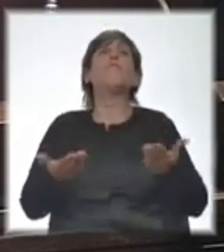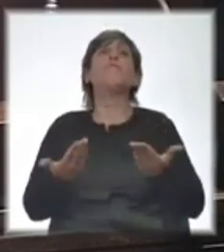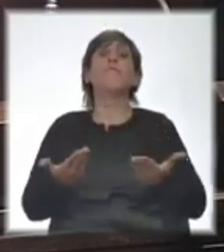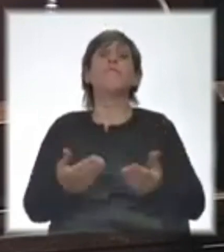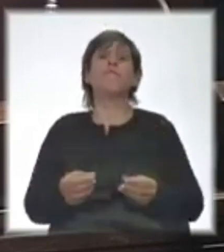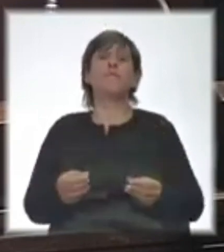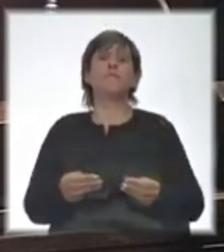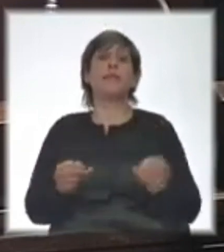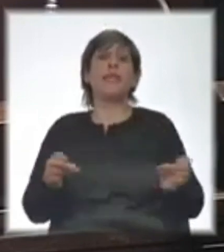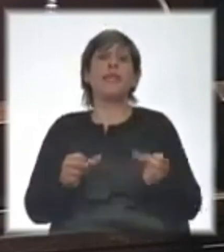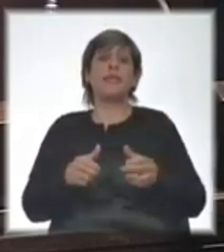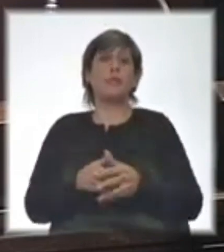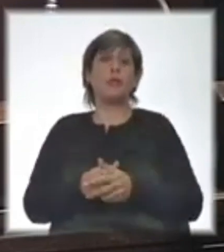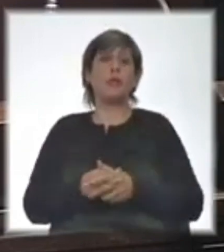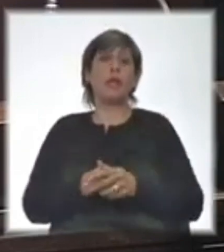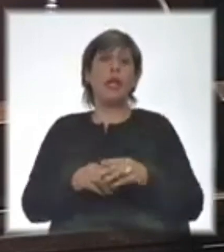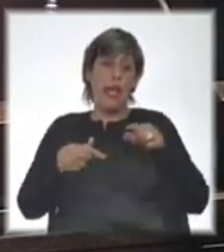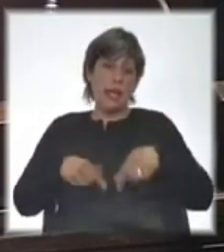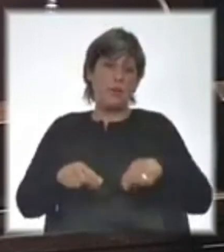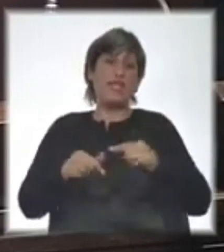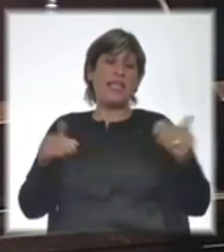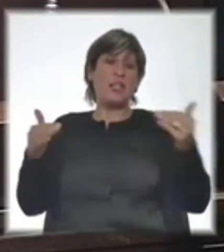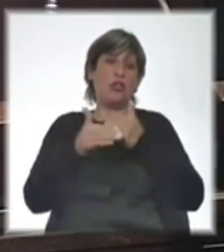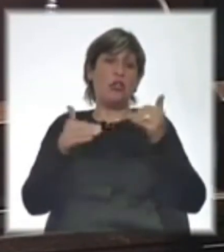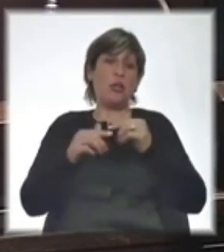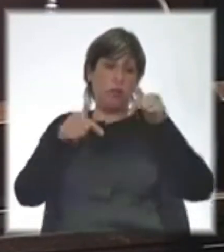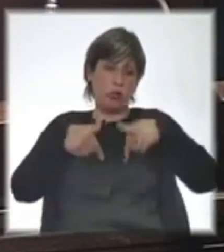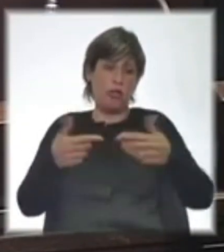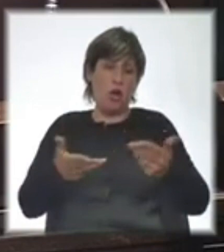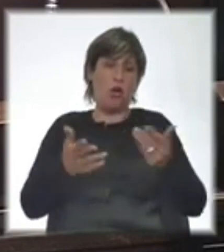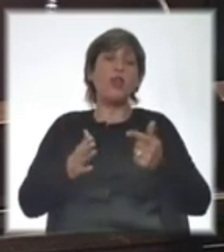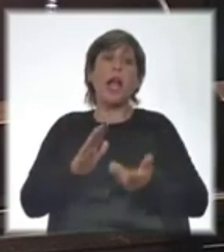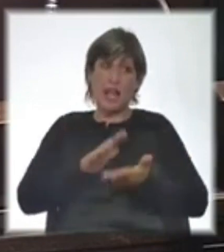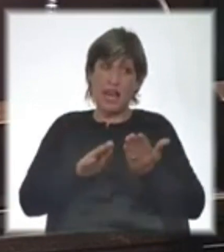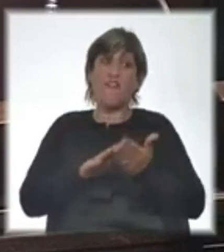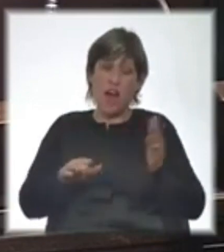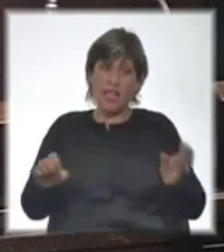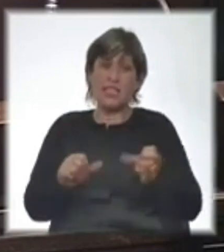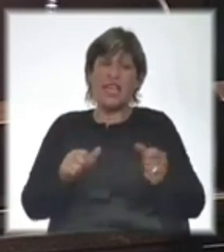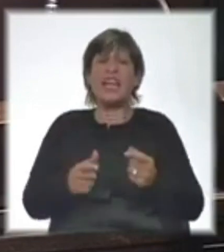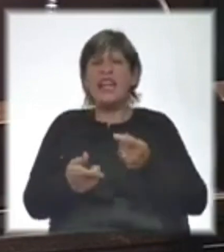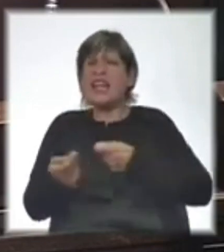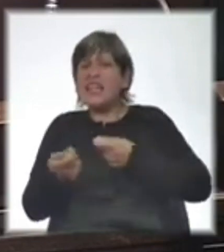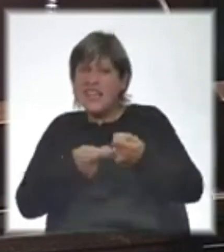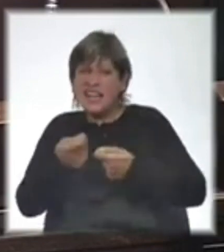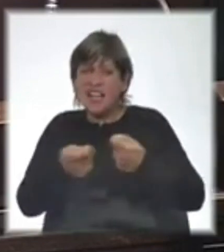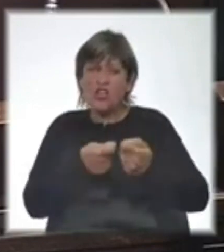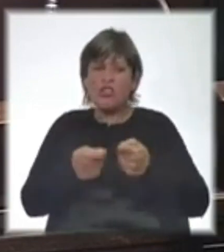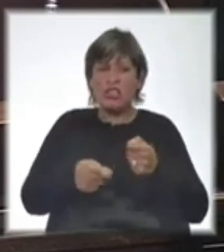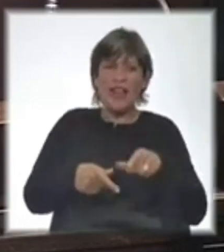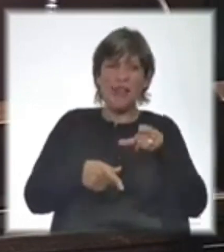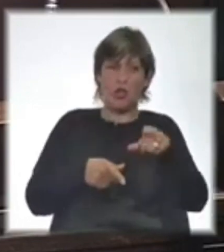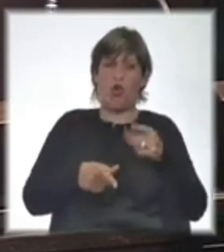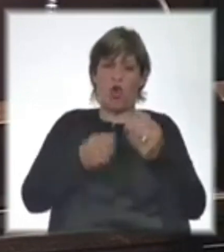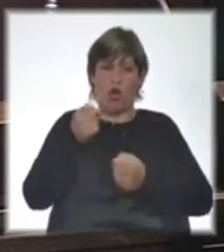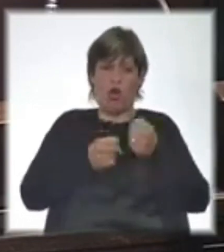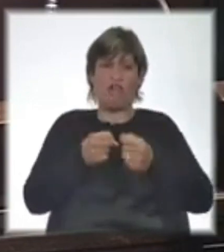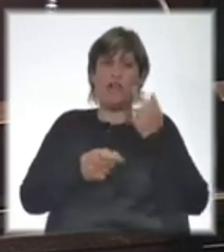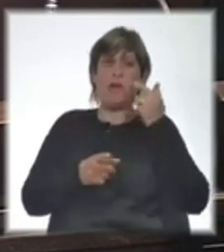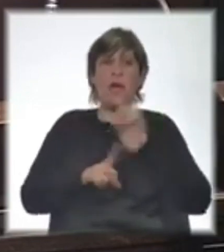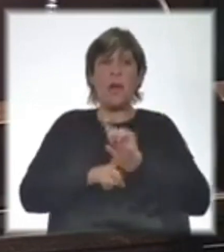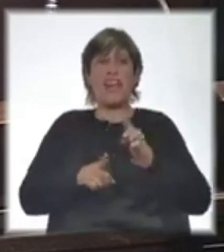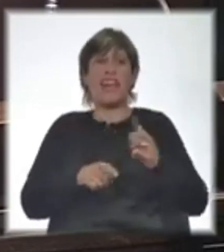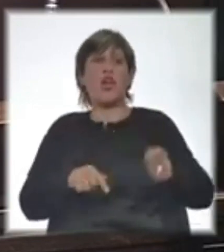Y el ministro de Transporte de este gobierno declaró que las va a hacer y que está negociando con UPM para que UPM no le haga un juicio porque